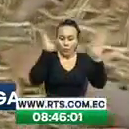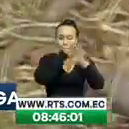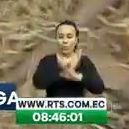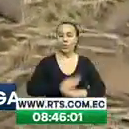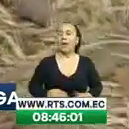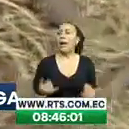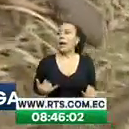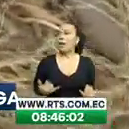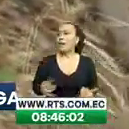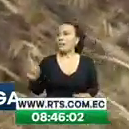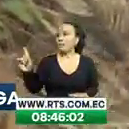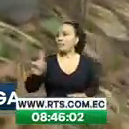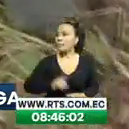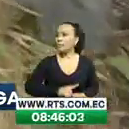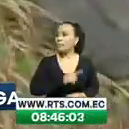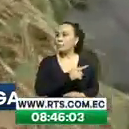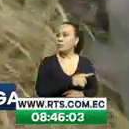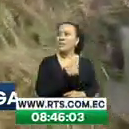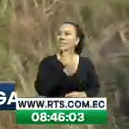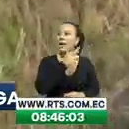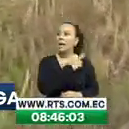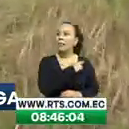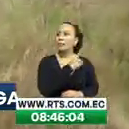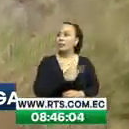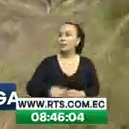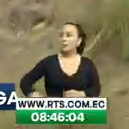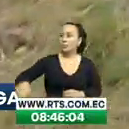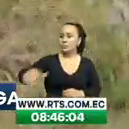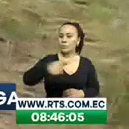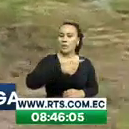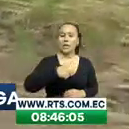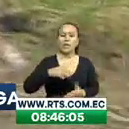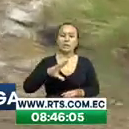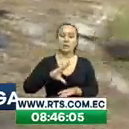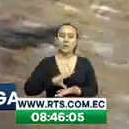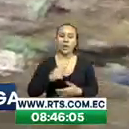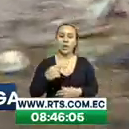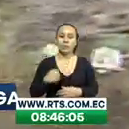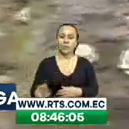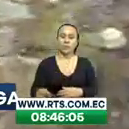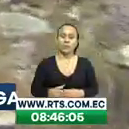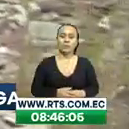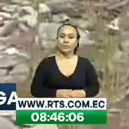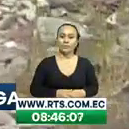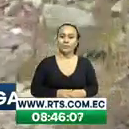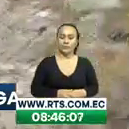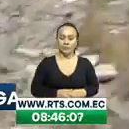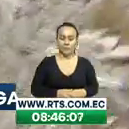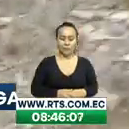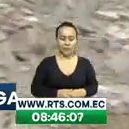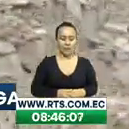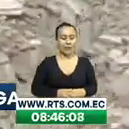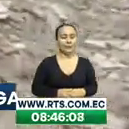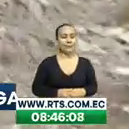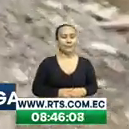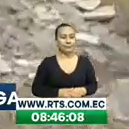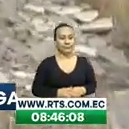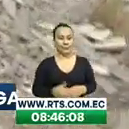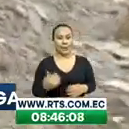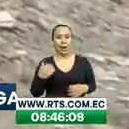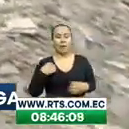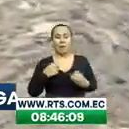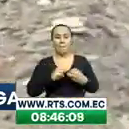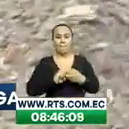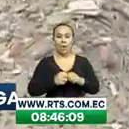aquí, caballero, buenos días, usted es el encargado del circuito aquí en el sur de la ciudad, en esta cooperativa. ¿Tienen un problema